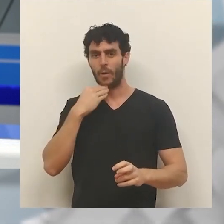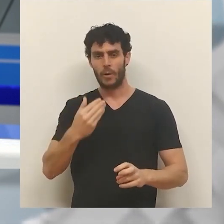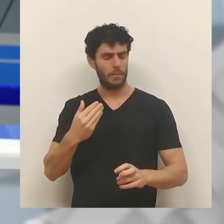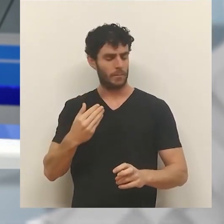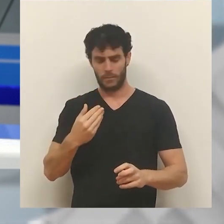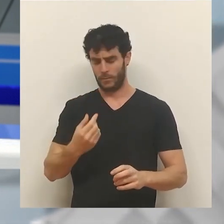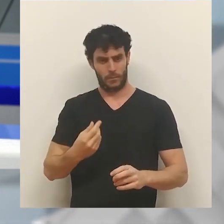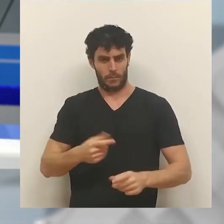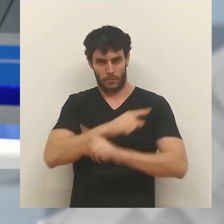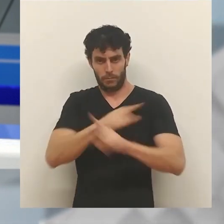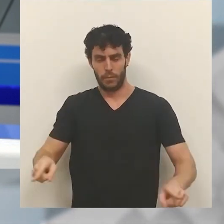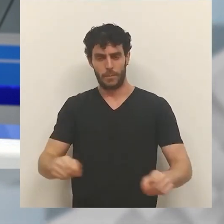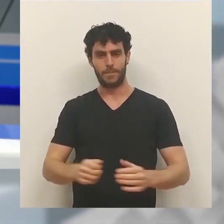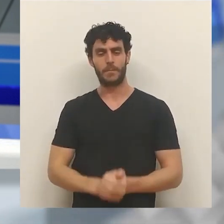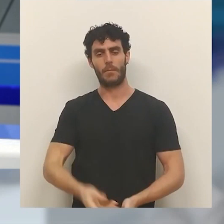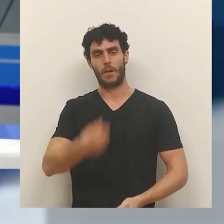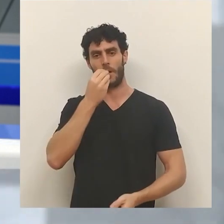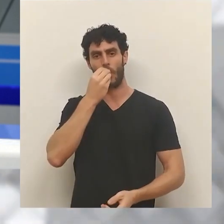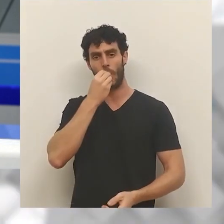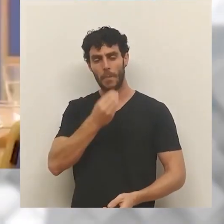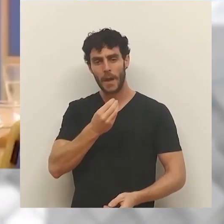los mismos, algo que no se puede permitir.